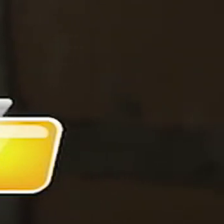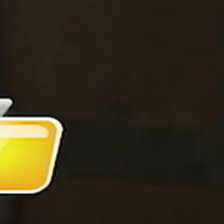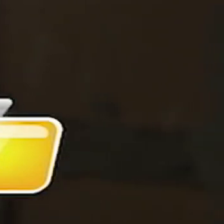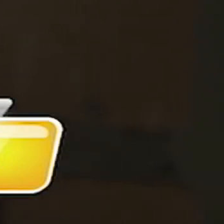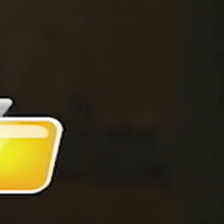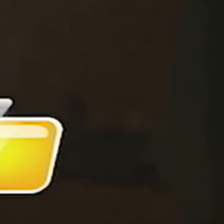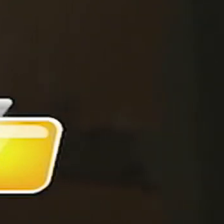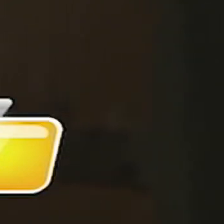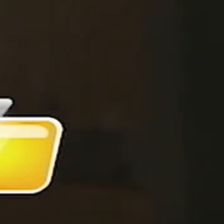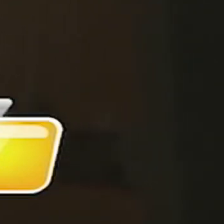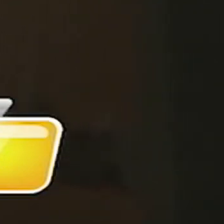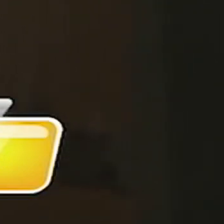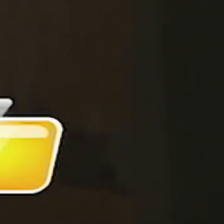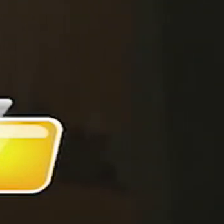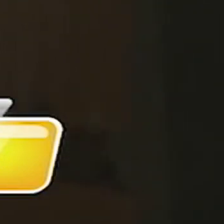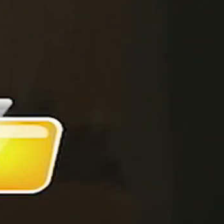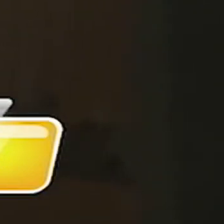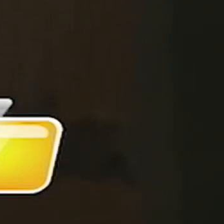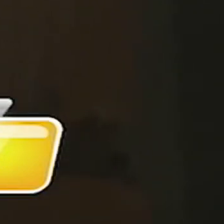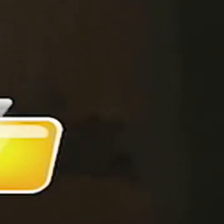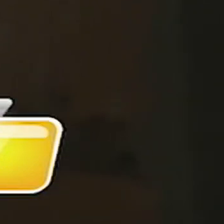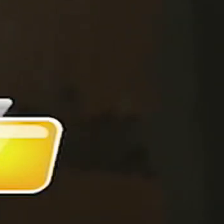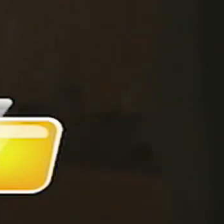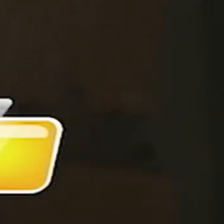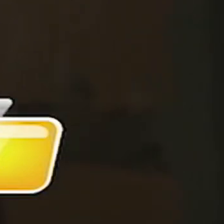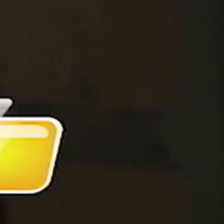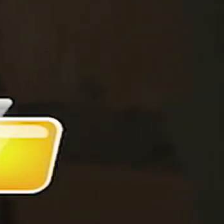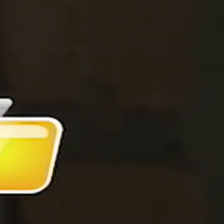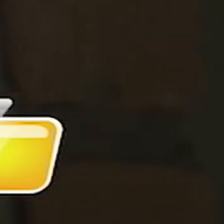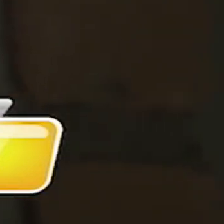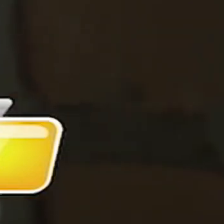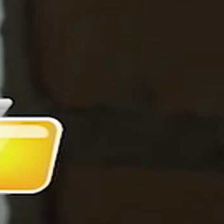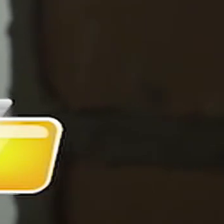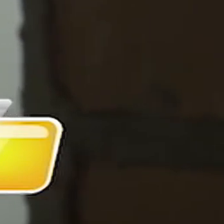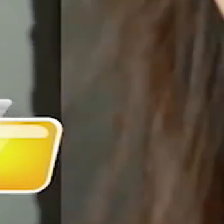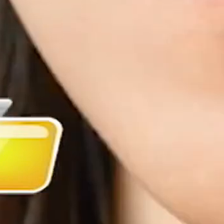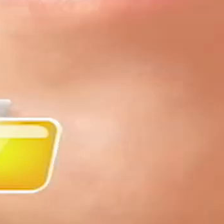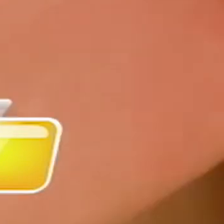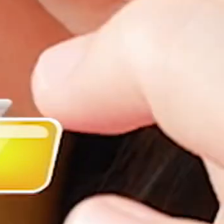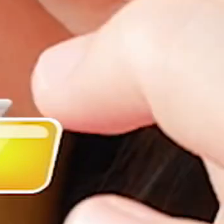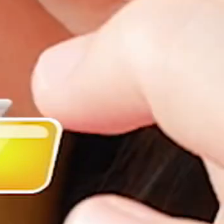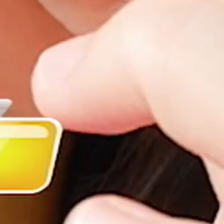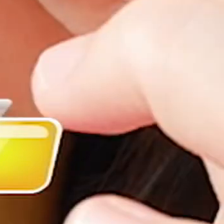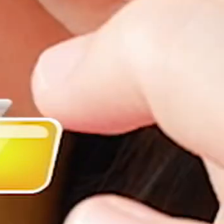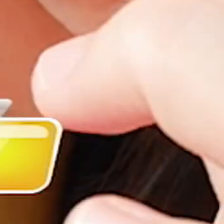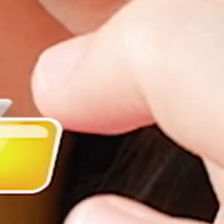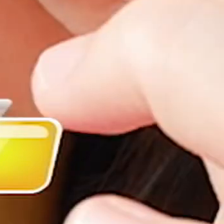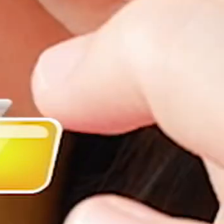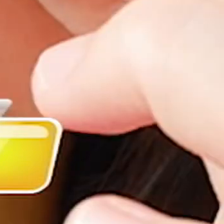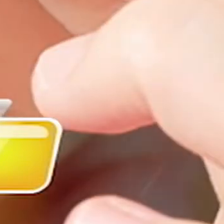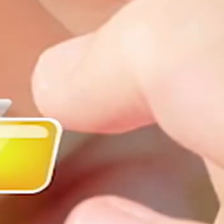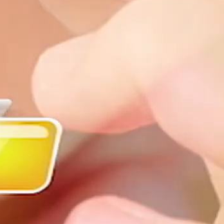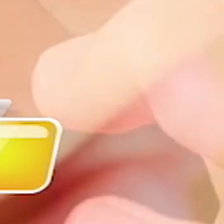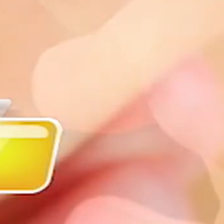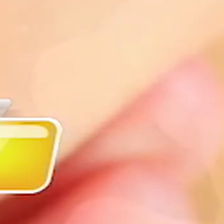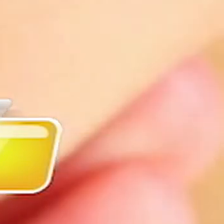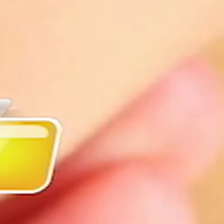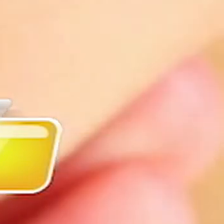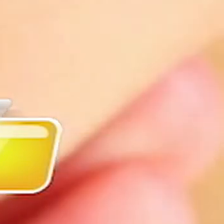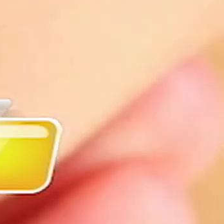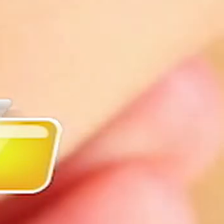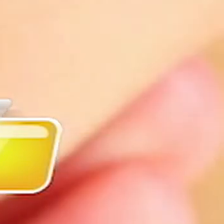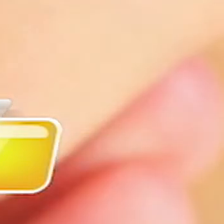reparaciones de su casa deben ser prioridad en época de verano. Le explicamos por qué. Además, las aftas bucales pueden ser